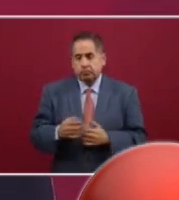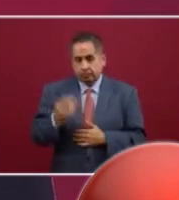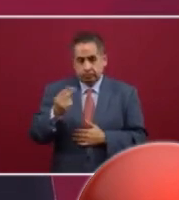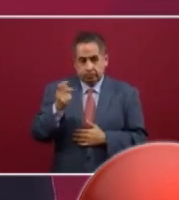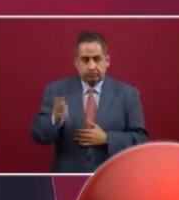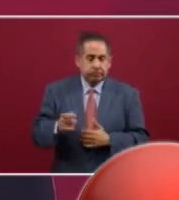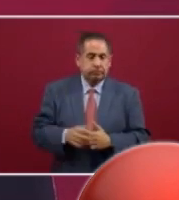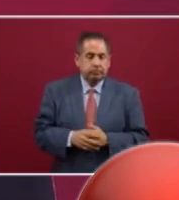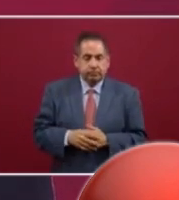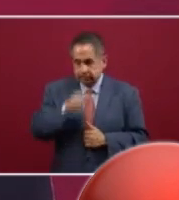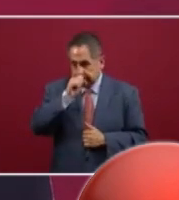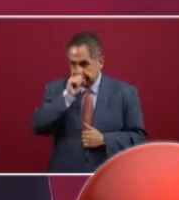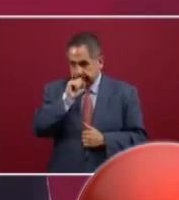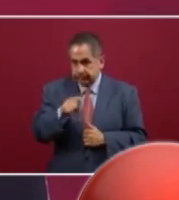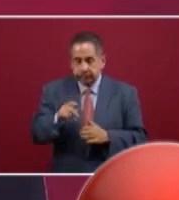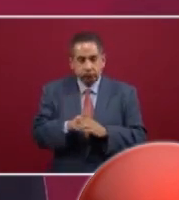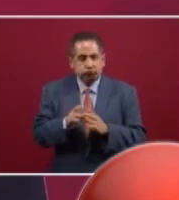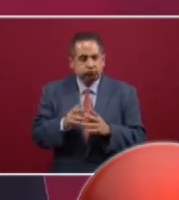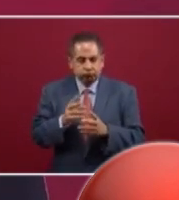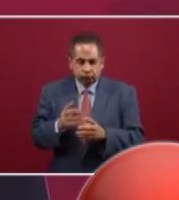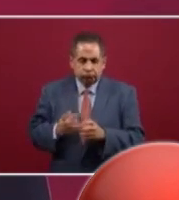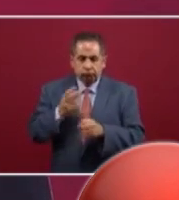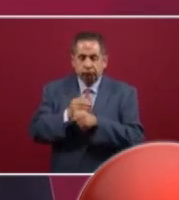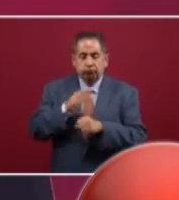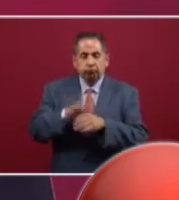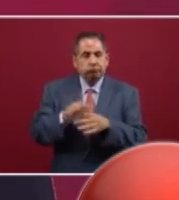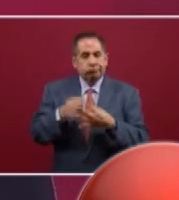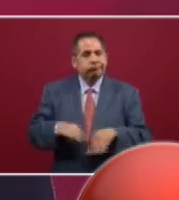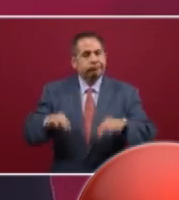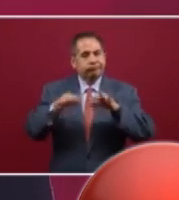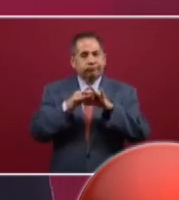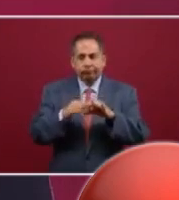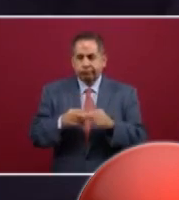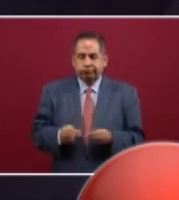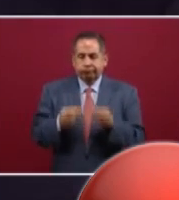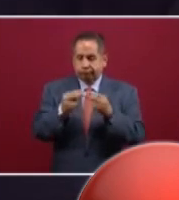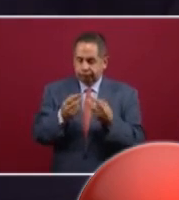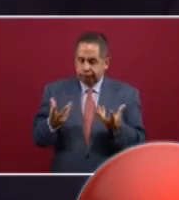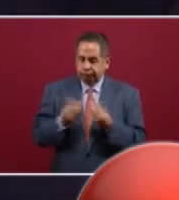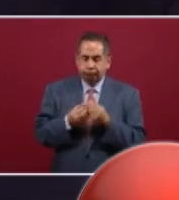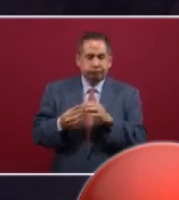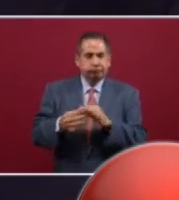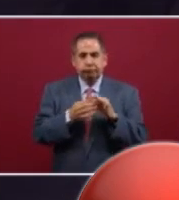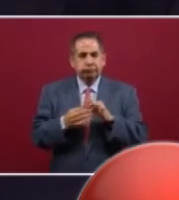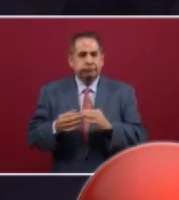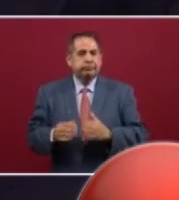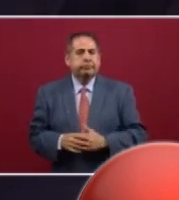Tenemos también que fortalecer nuestro mercado interno,